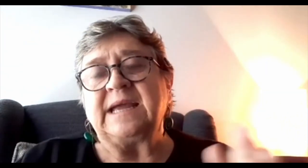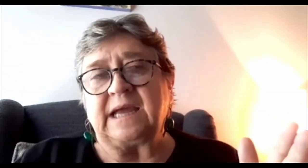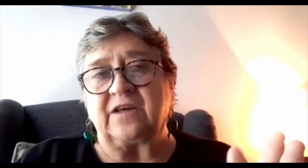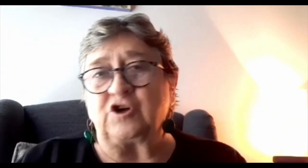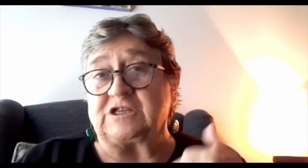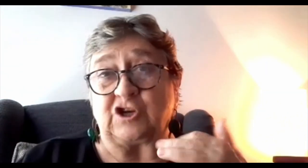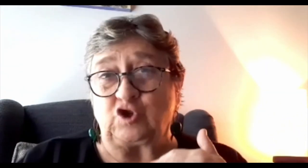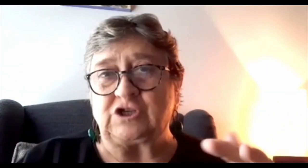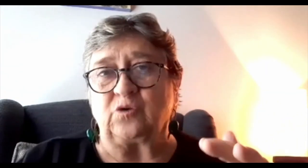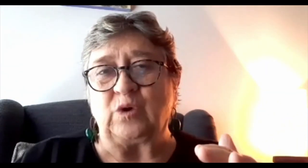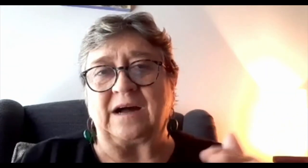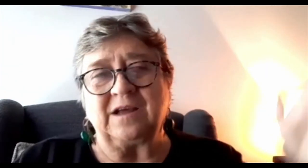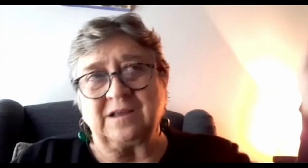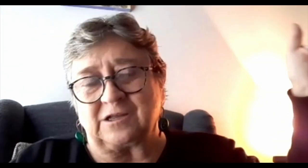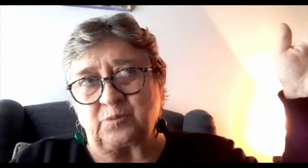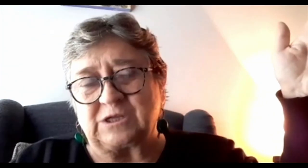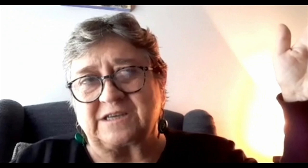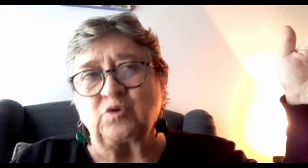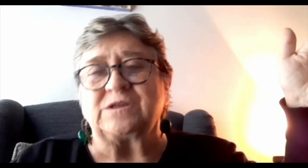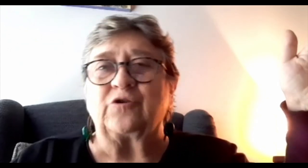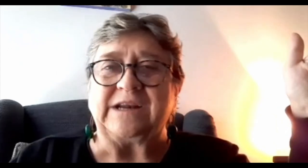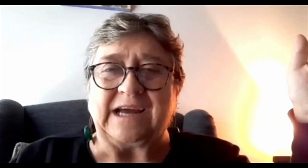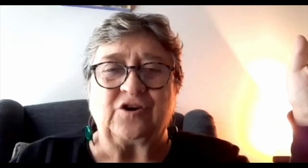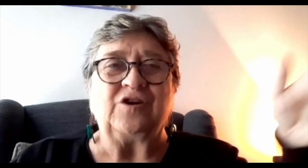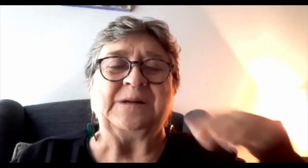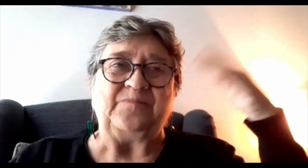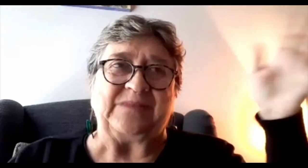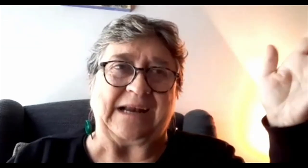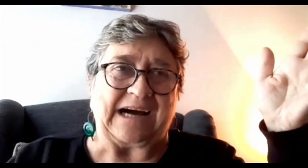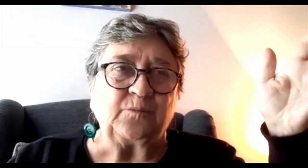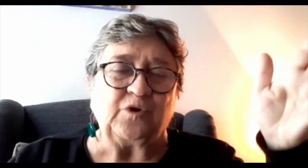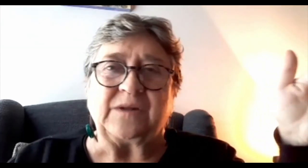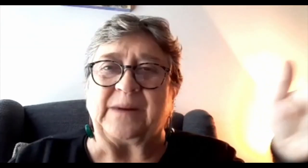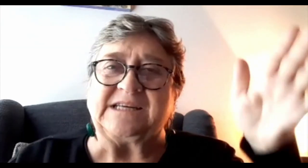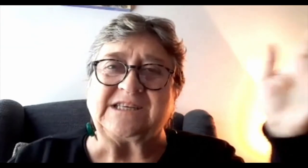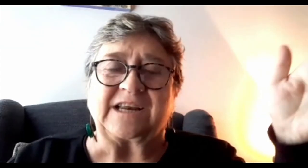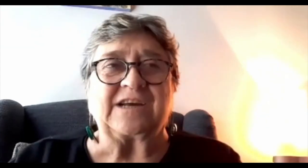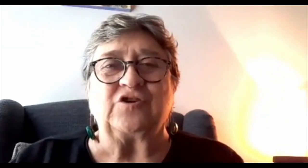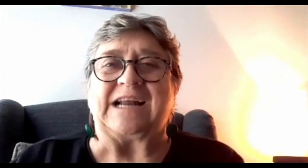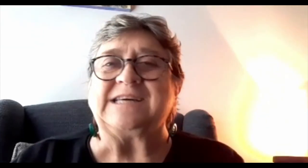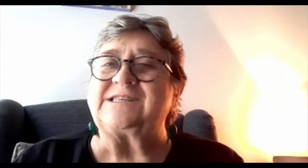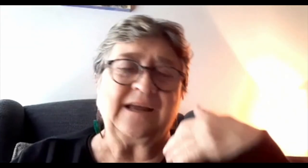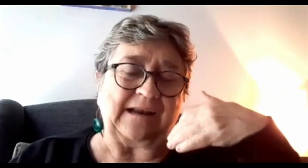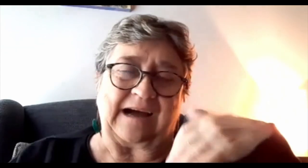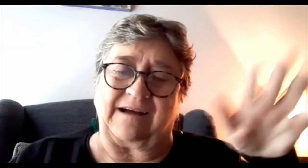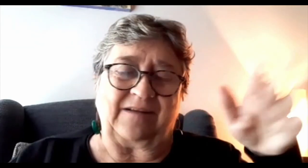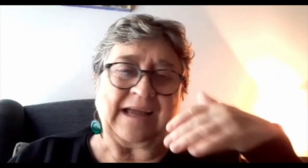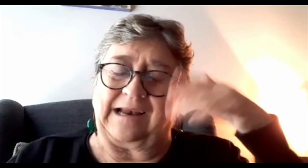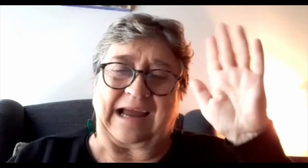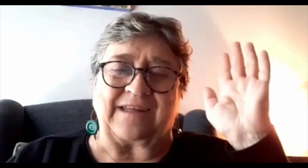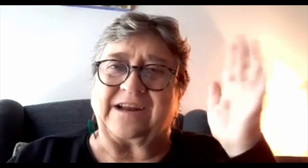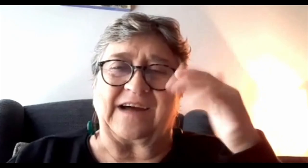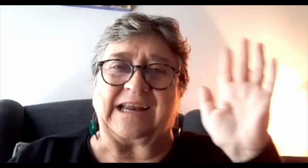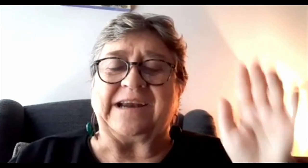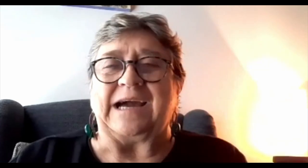adelantar elecciones, y yo estoy segura que después del resultado de enero de las municipales y regionales,